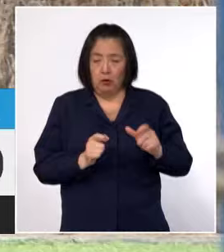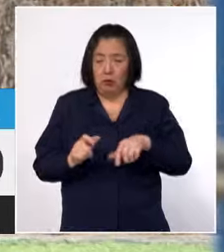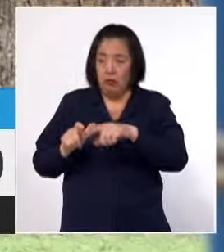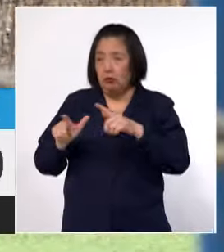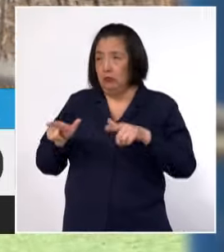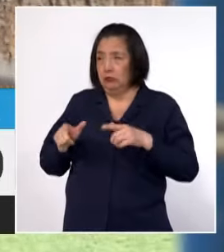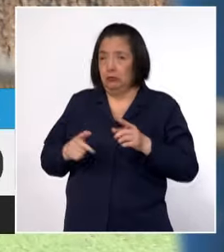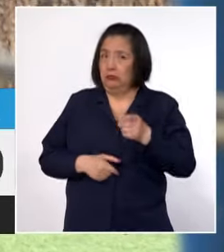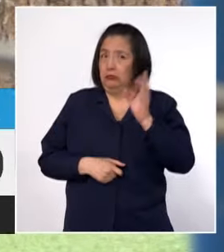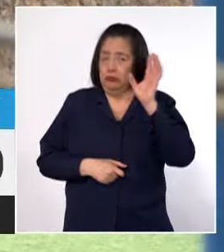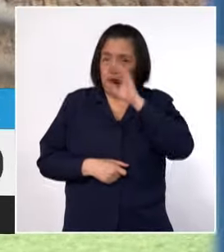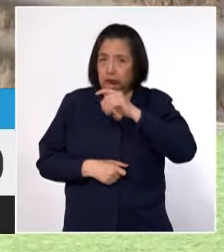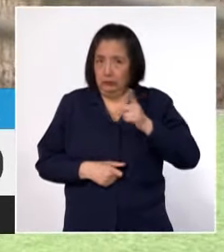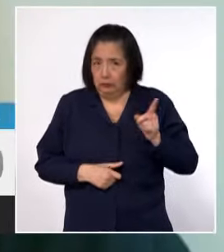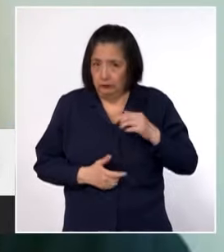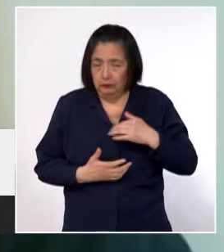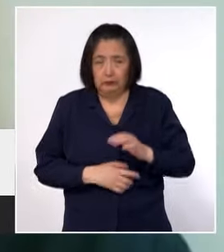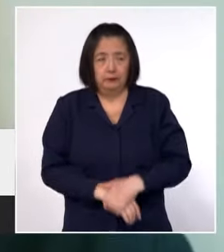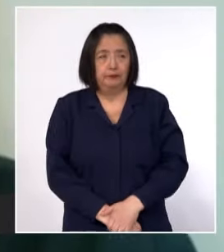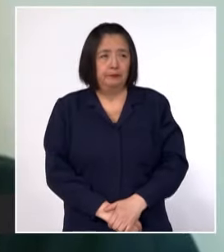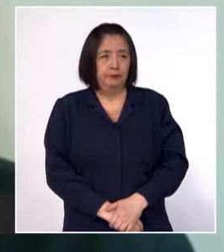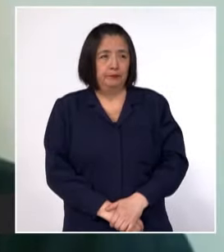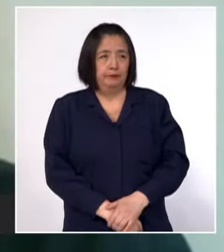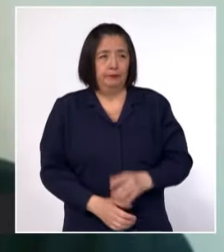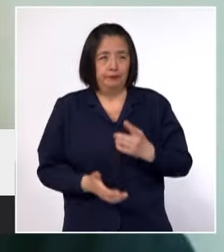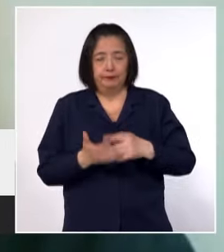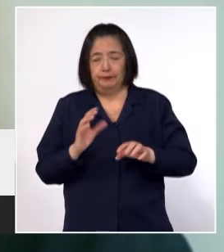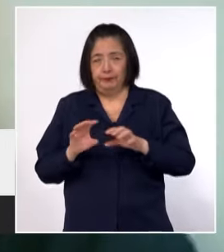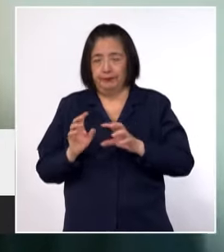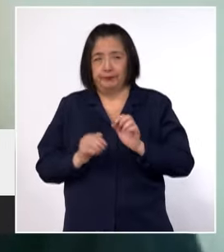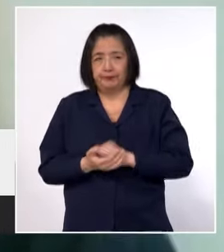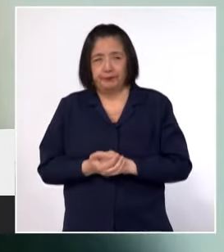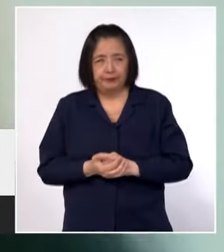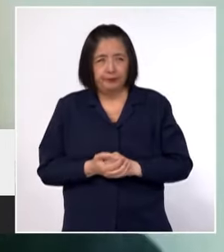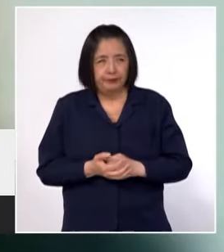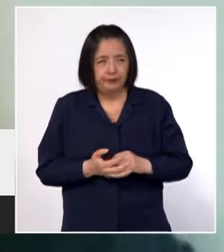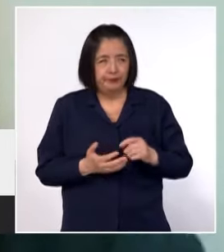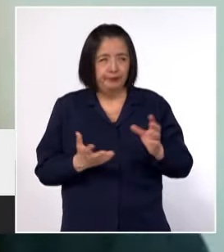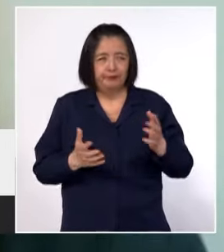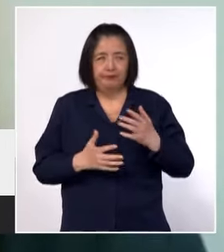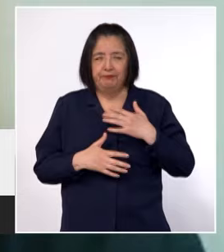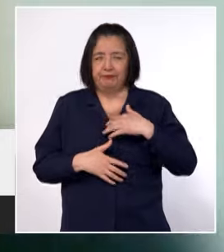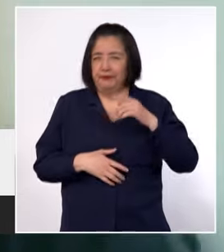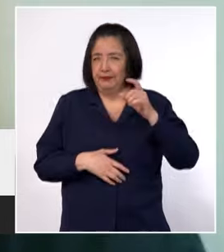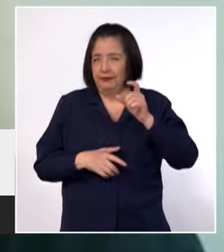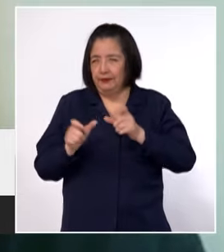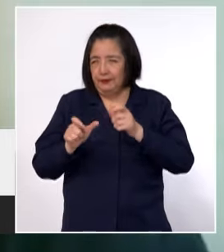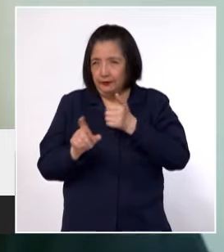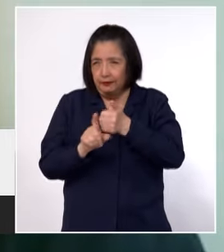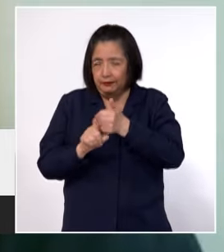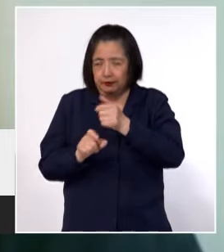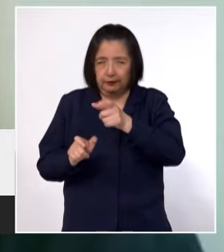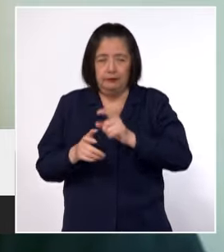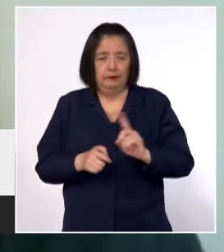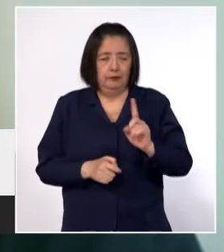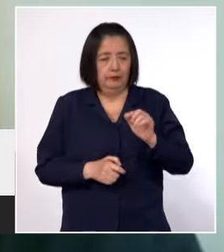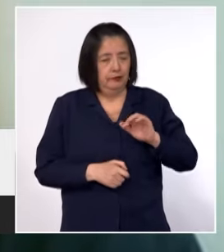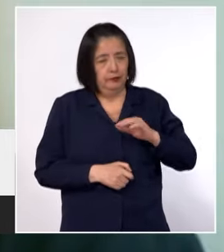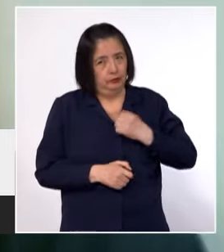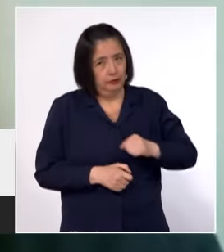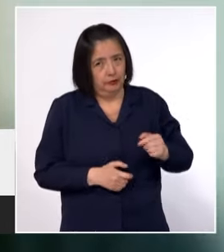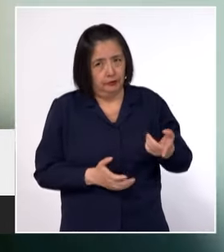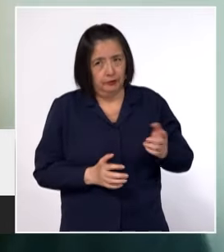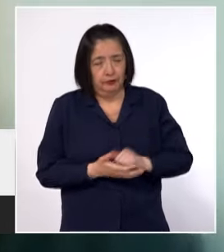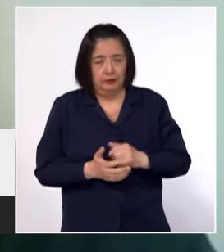los que jamás fue destinada. Lo que están haciendo es una satisfacción personal de ellos más que de sus niños, lo